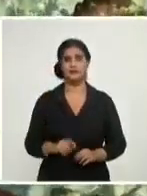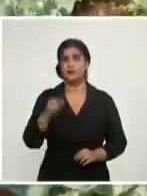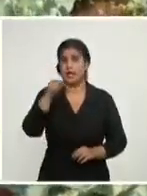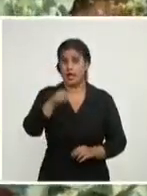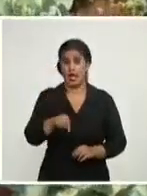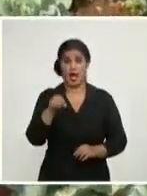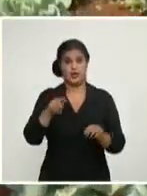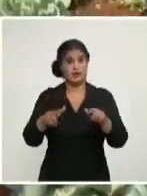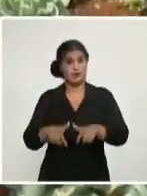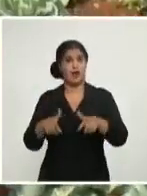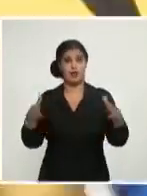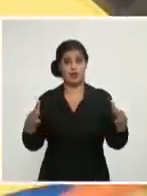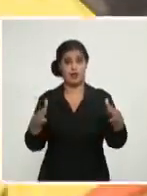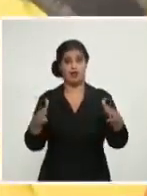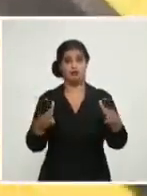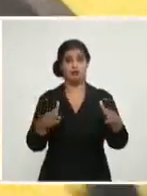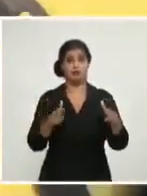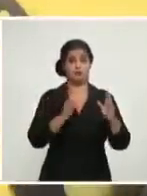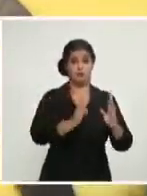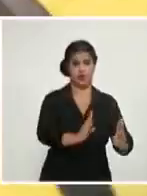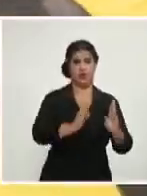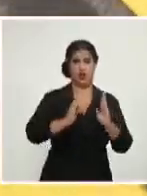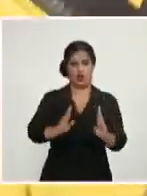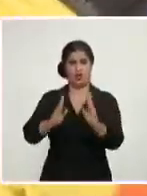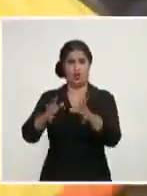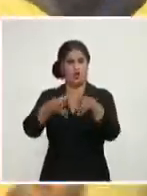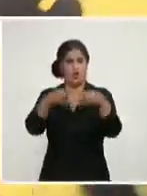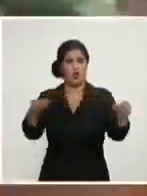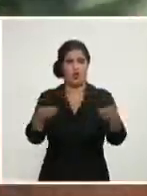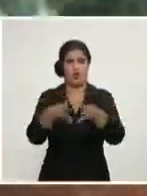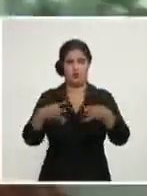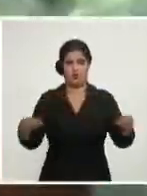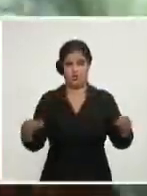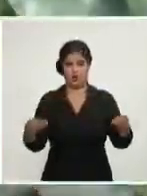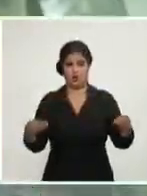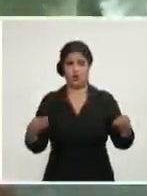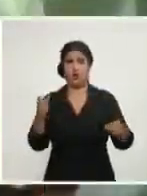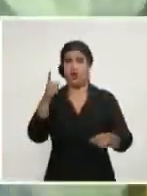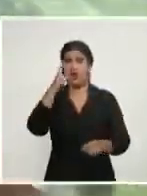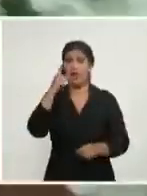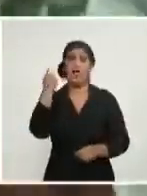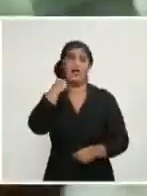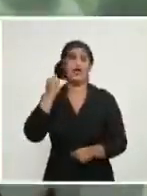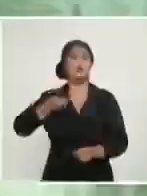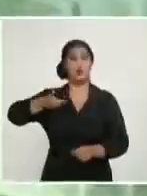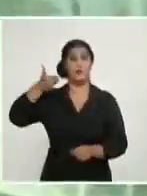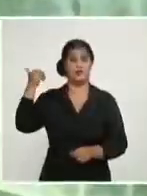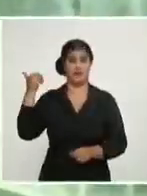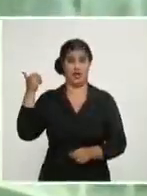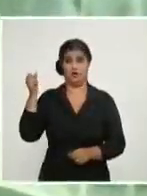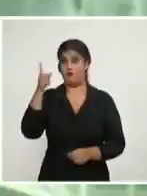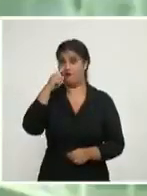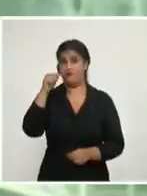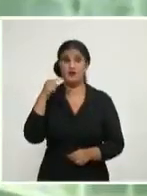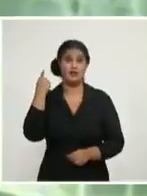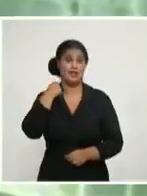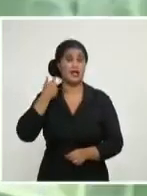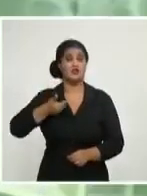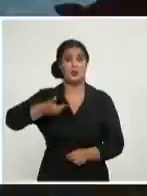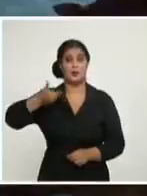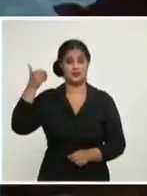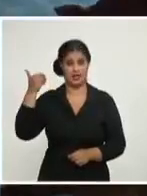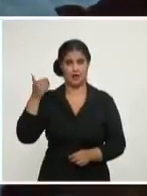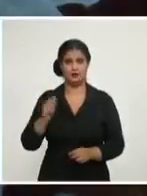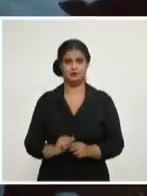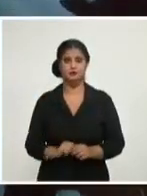mayoría de los cultivos, durante la última campaña de siembra de frío, el Nicosabe se convirtió en alternativa ante la imposibilidad